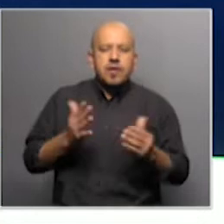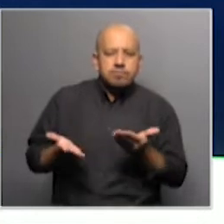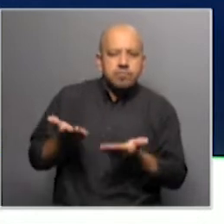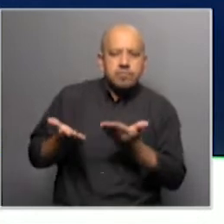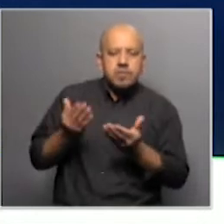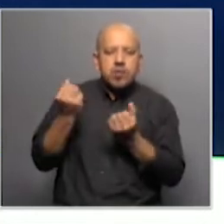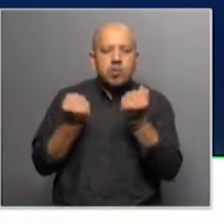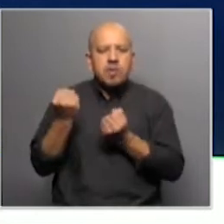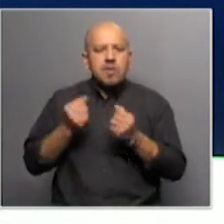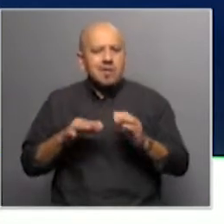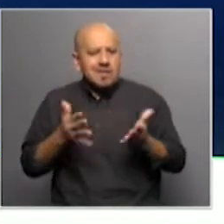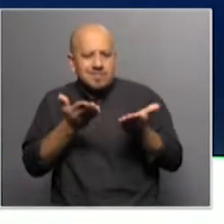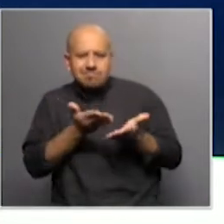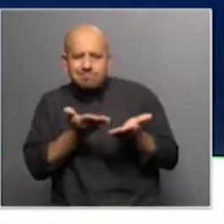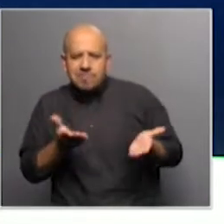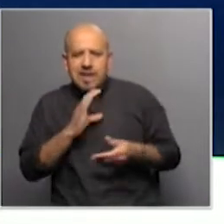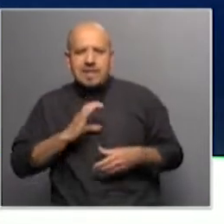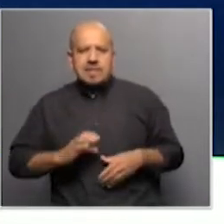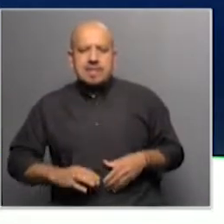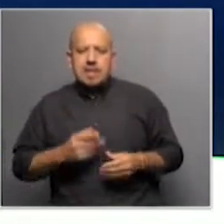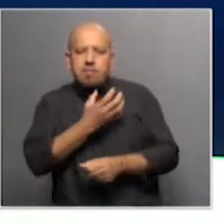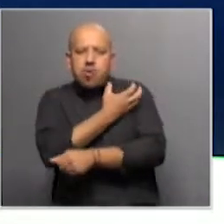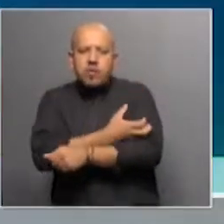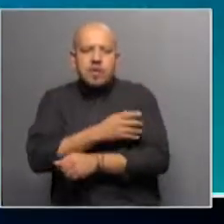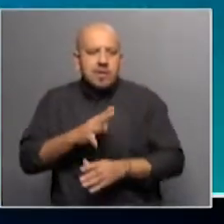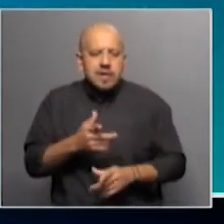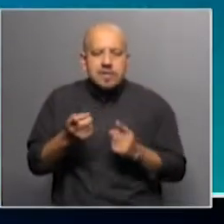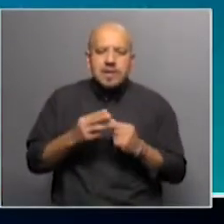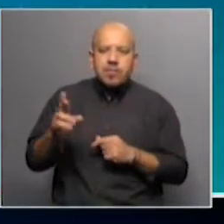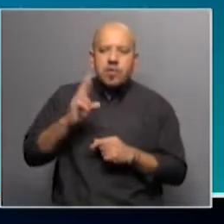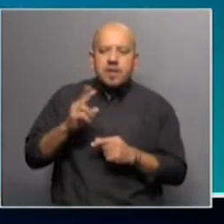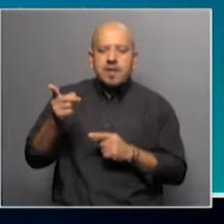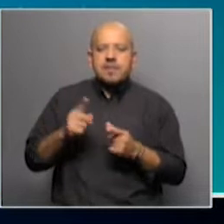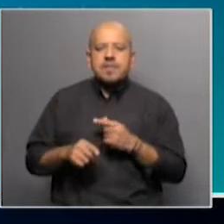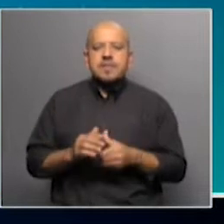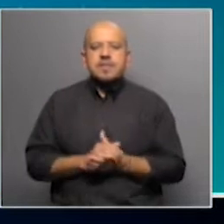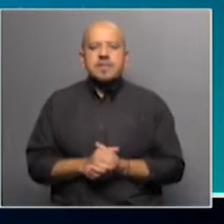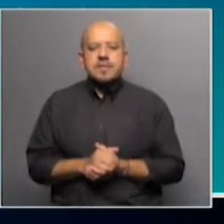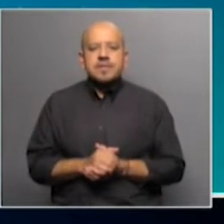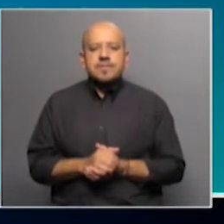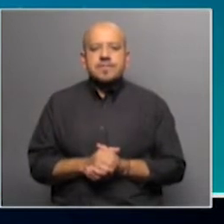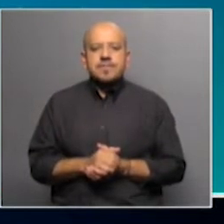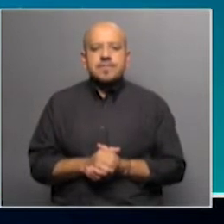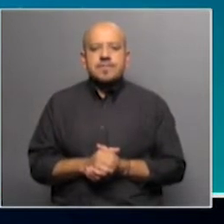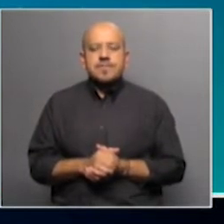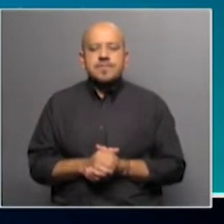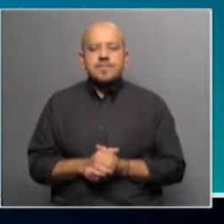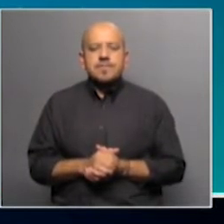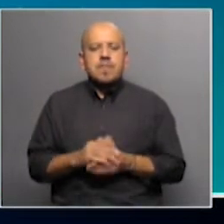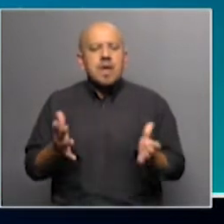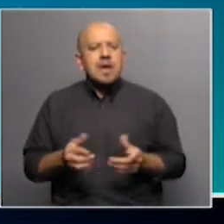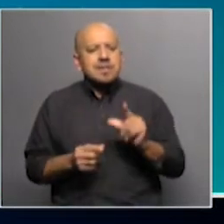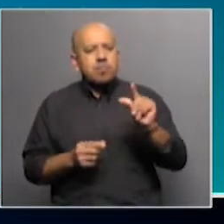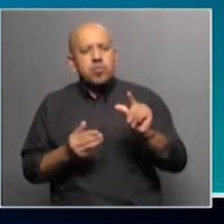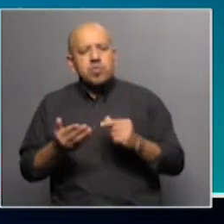¿Cuál es el perfil de la pobreza en Uruguay? Ya lo empieza a responder Germán de Agosto. ¿Cómo te va, Germán? ¿Cómo andás, Tincho? ¿Todo bien? Hace